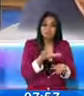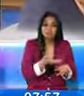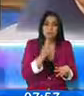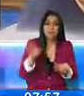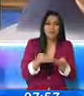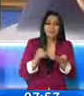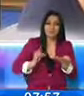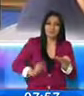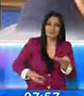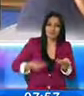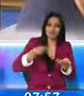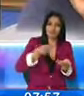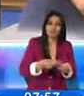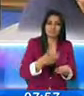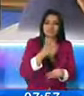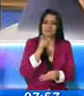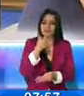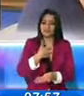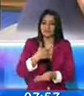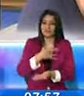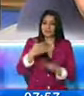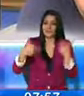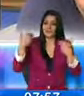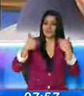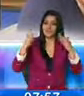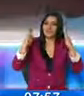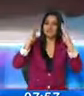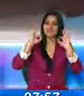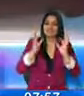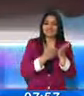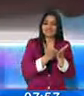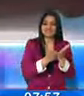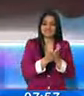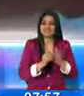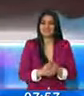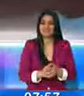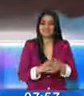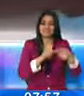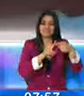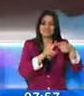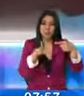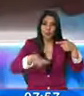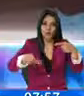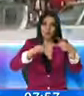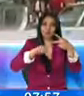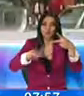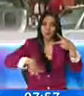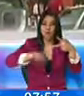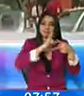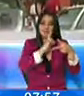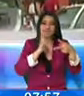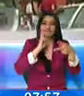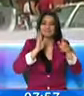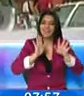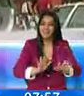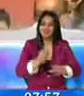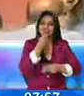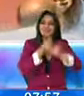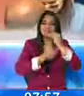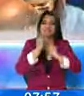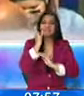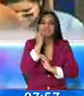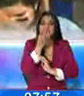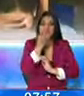¿no? El cliente se vaya contento, saber que es bien atendido. Estos dos sitios son el fiel reflejo de la riqueza gastronómica